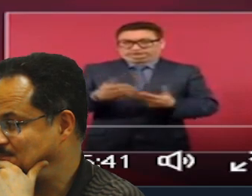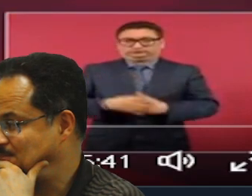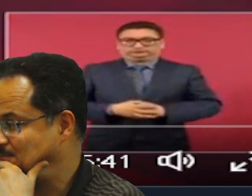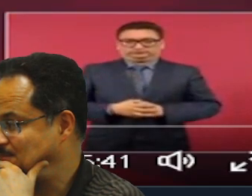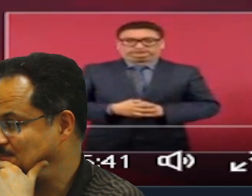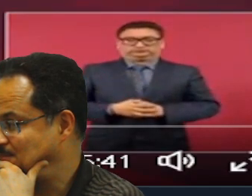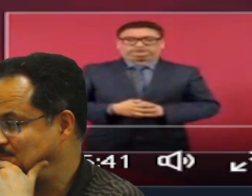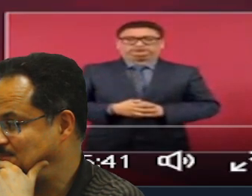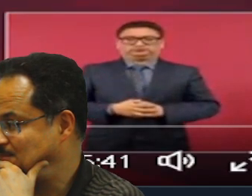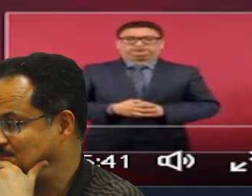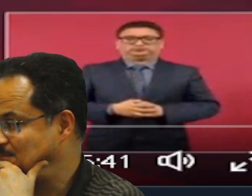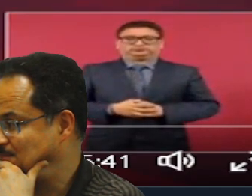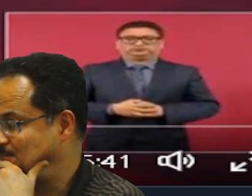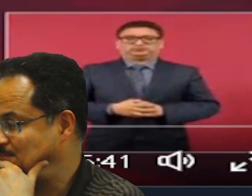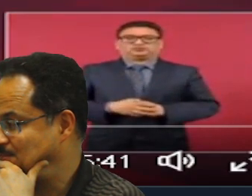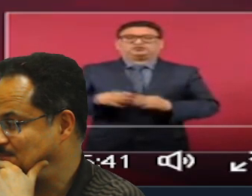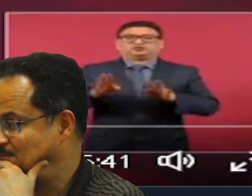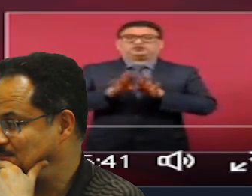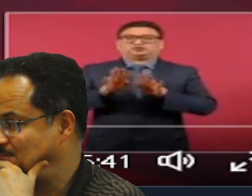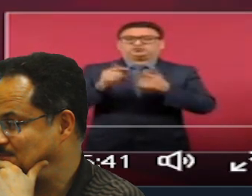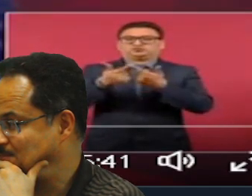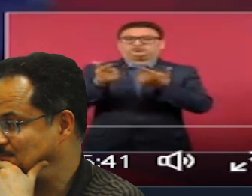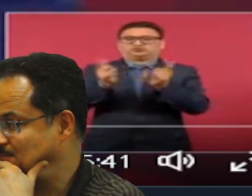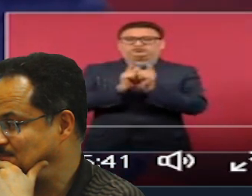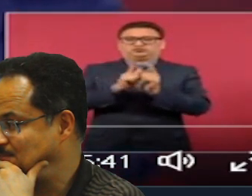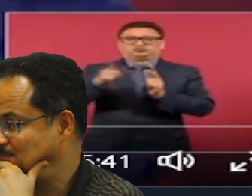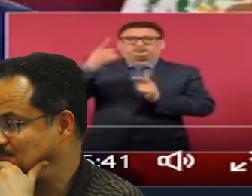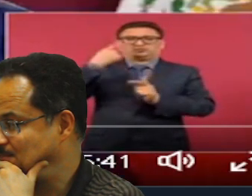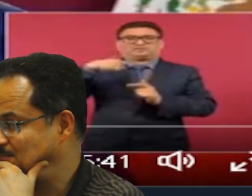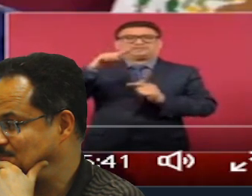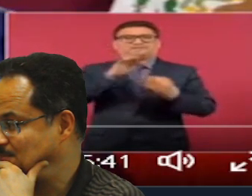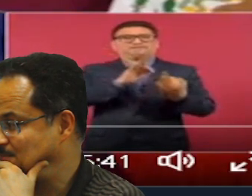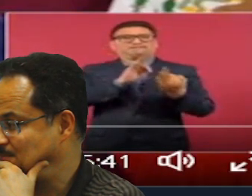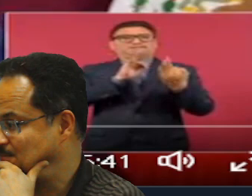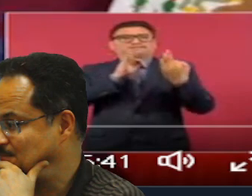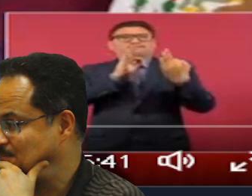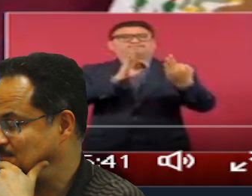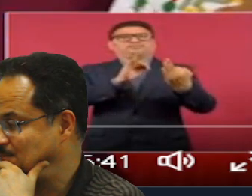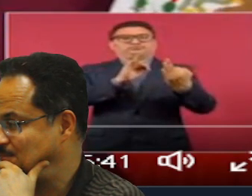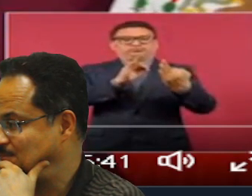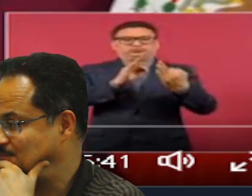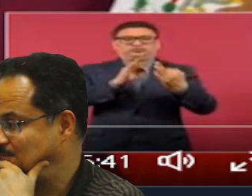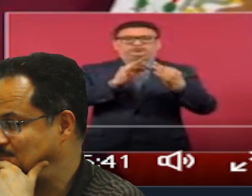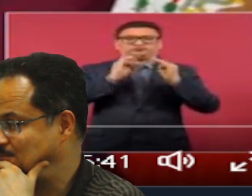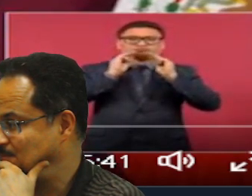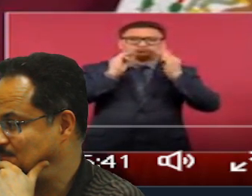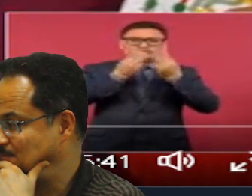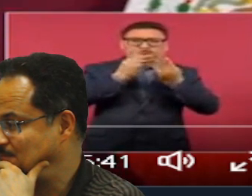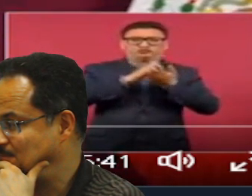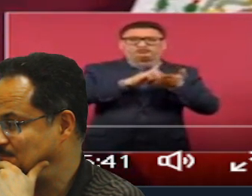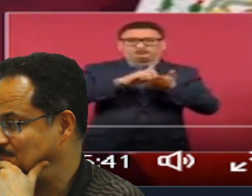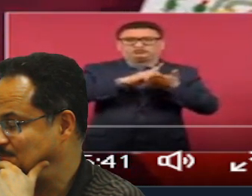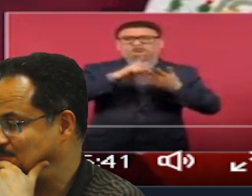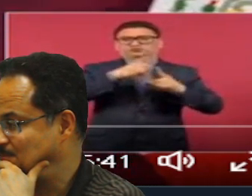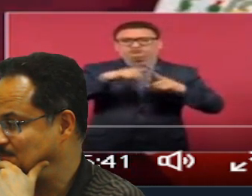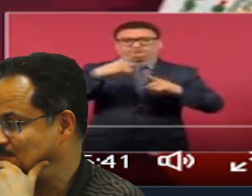como un cuerpo de élite para enfrentar el narcotráfico